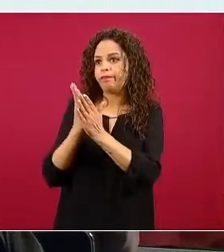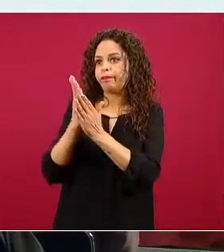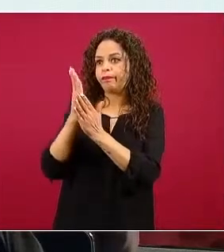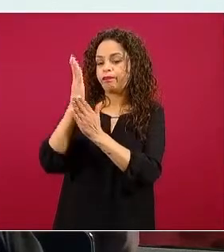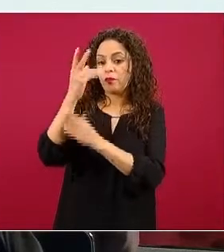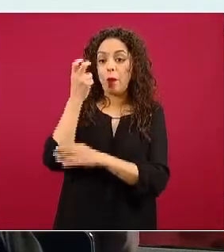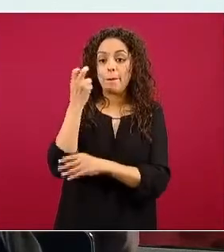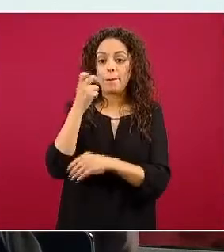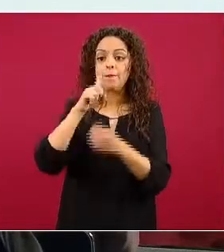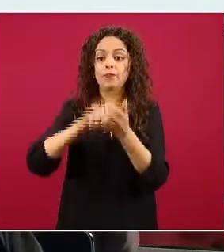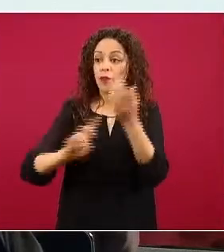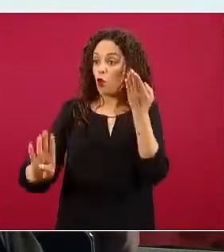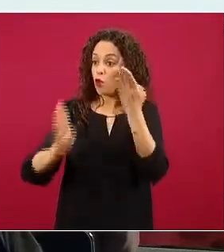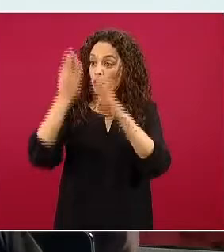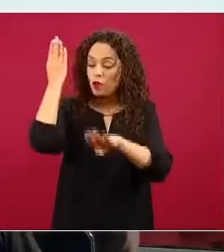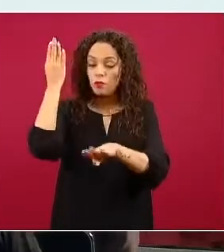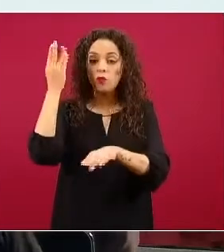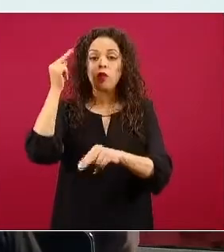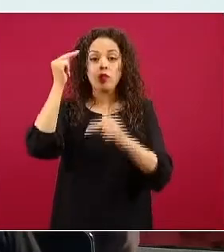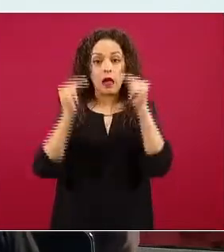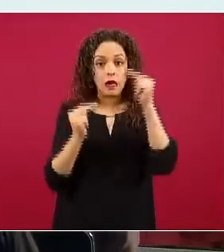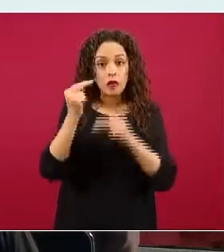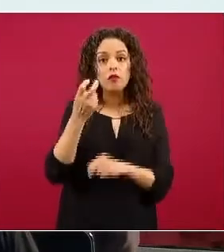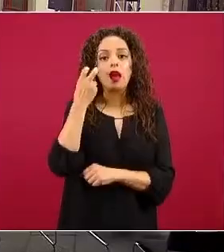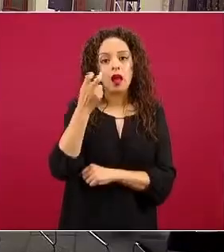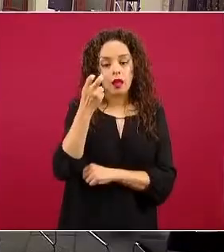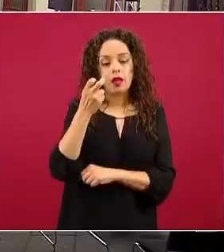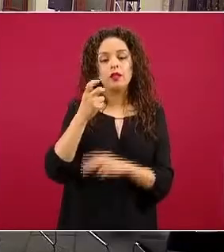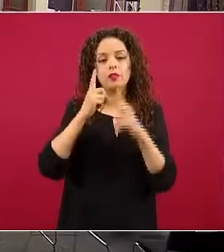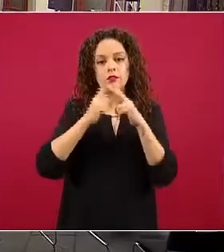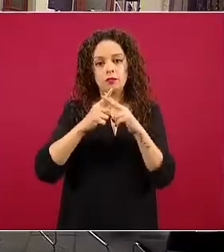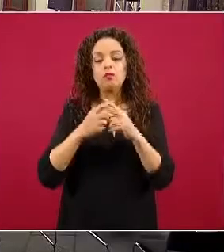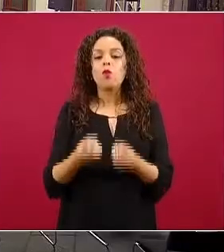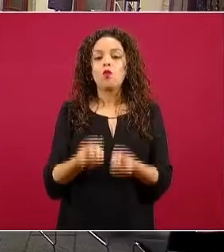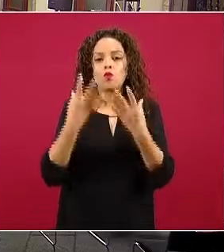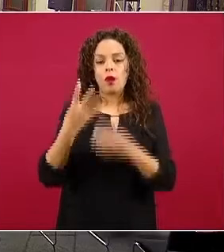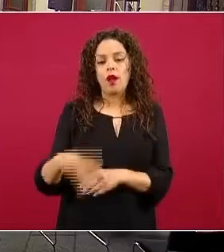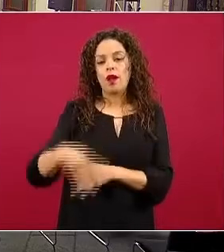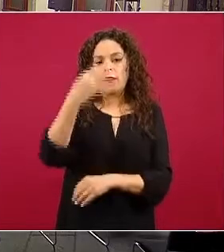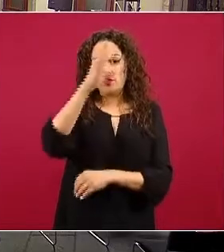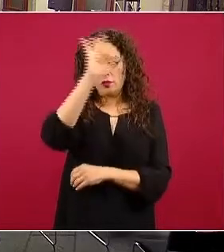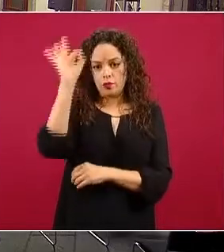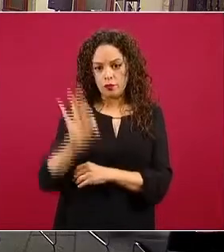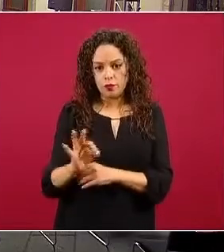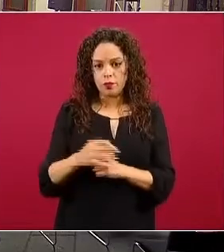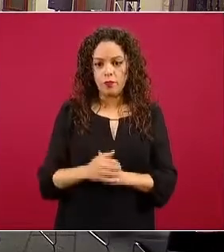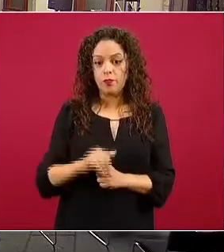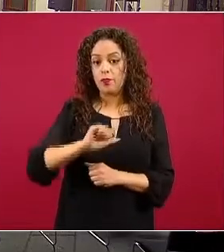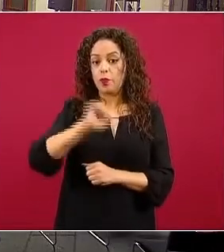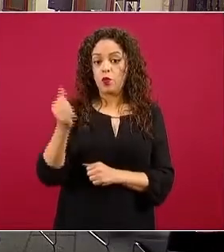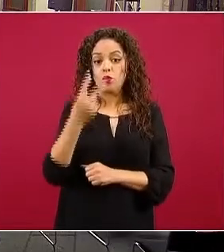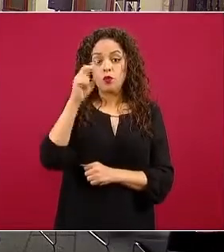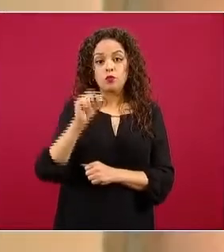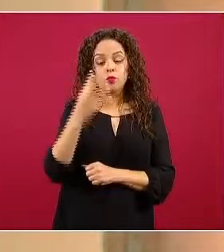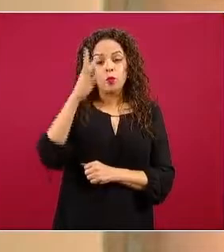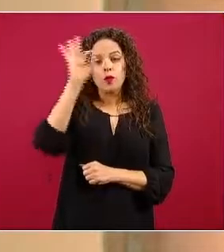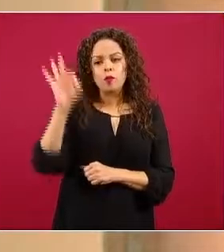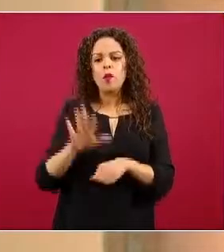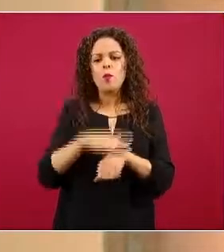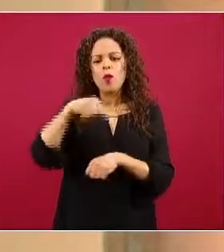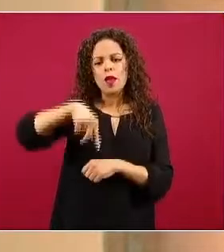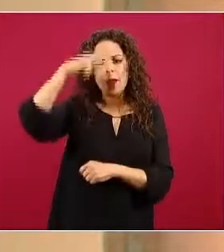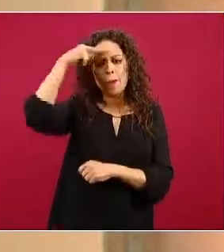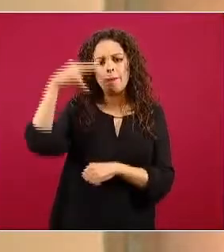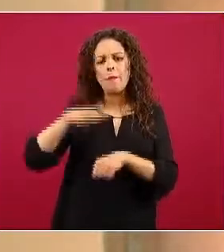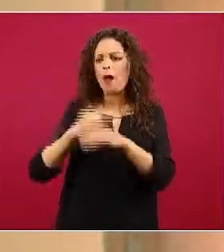es del 14%. La tasa de letalidad global es del 2.4%. ¿Por qué en México es más alta?